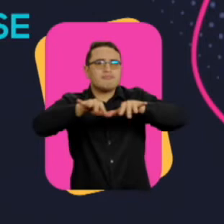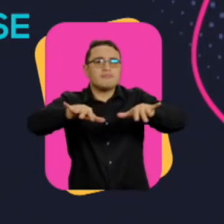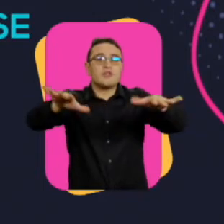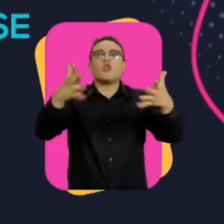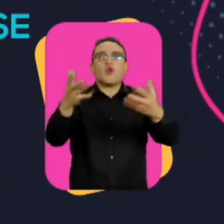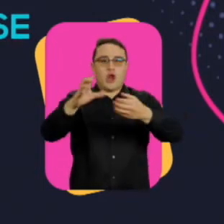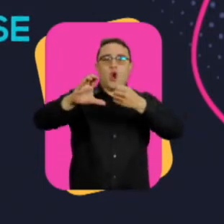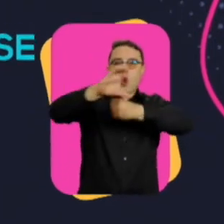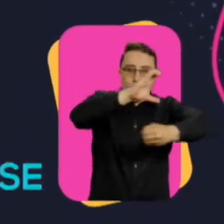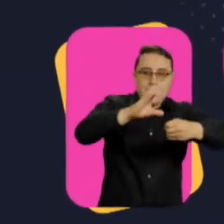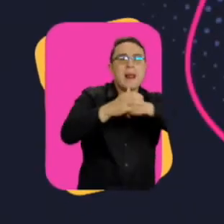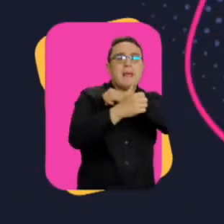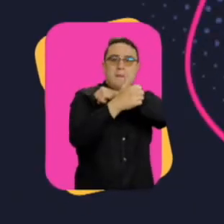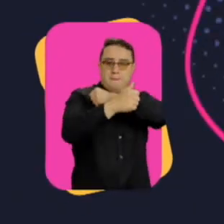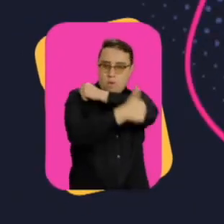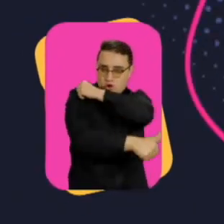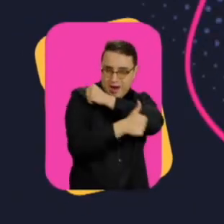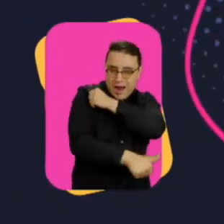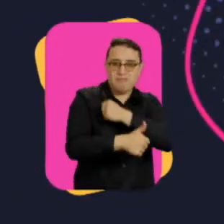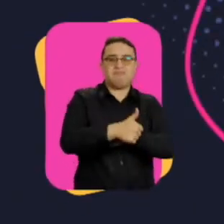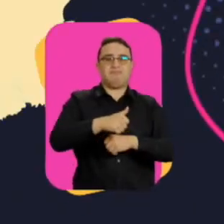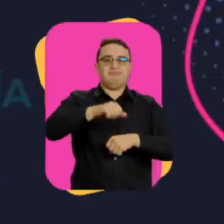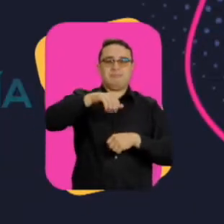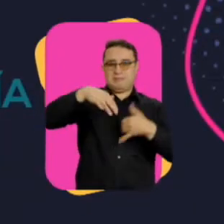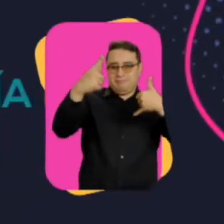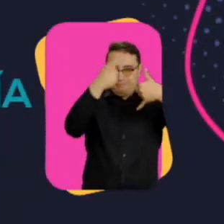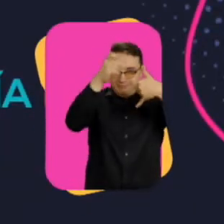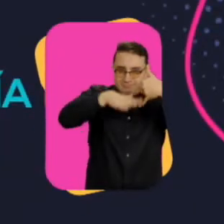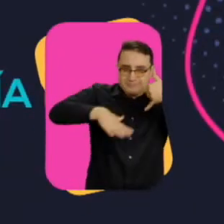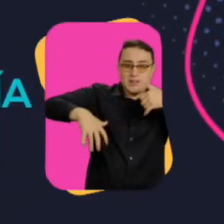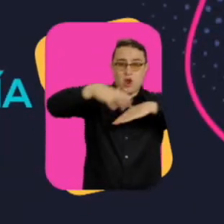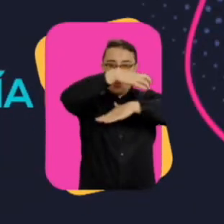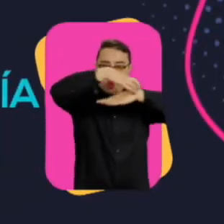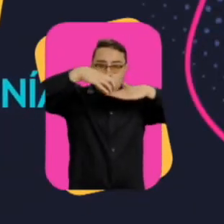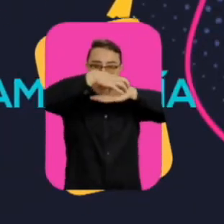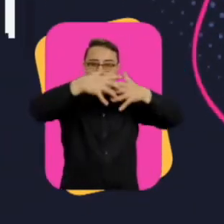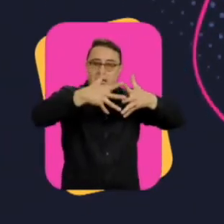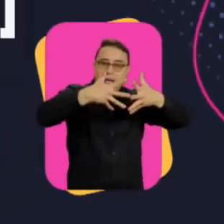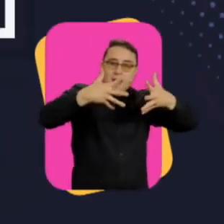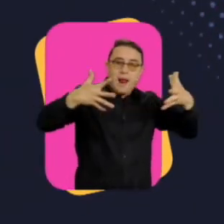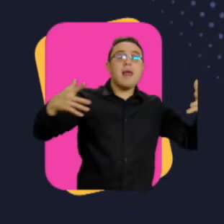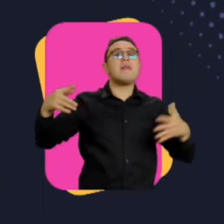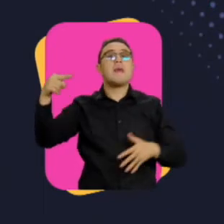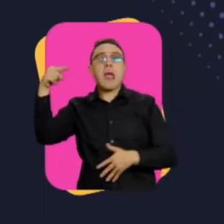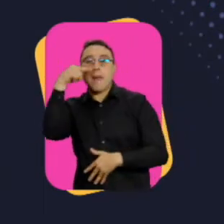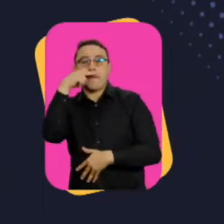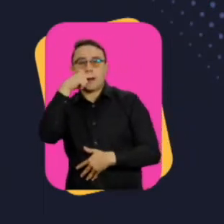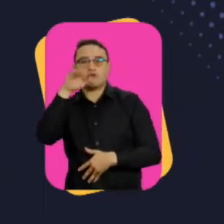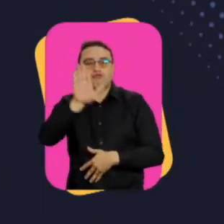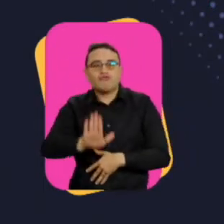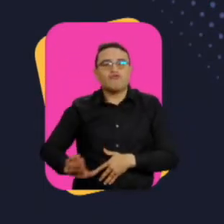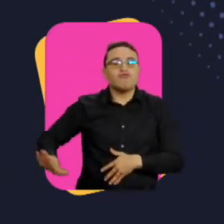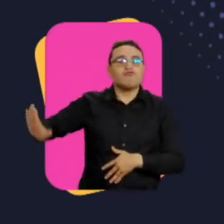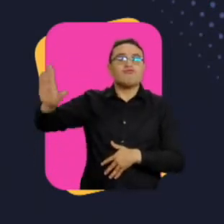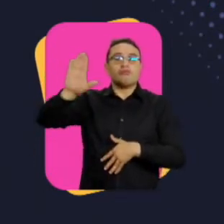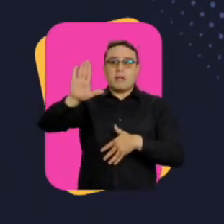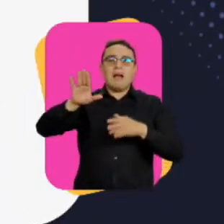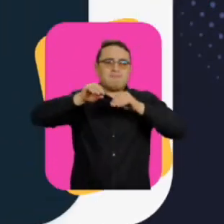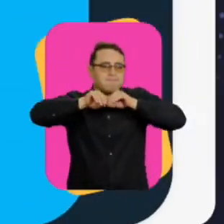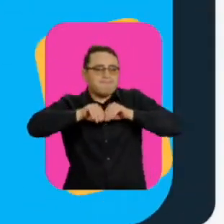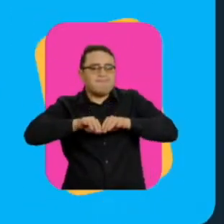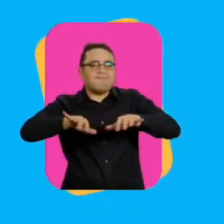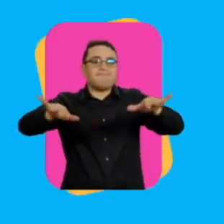Altiplano Cundiboyacense, la Orinoquía, el Tolima Grande y la Amazonía, zonas de influencia y cobertura del